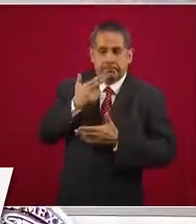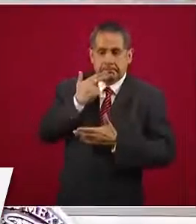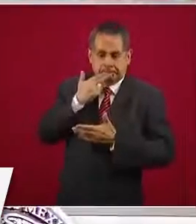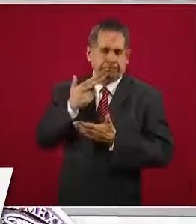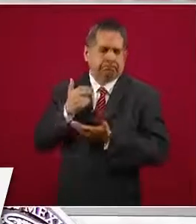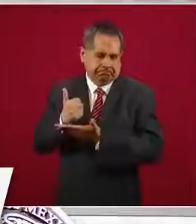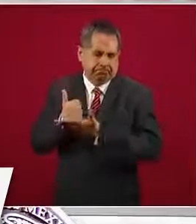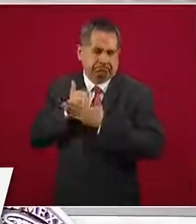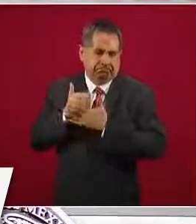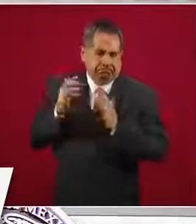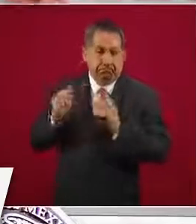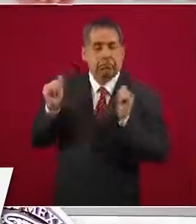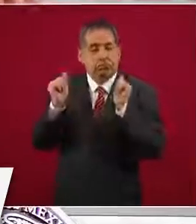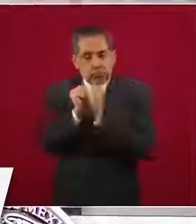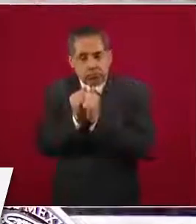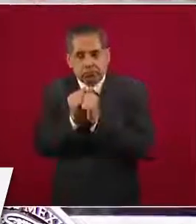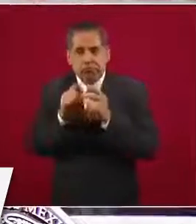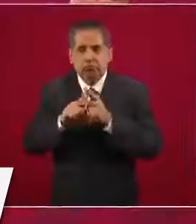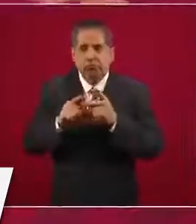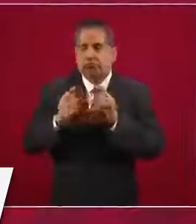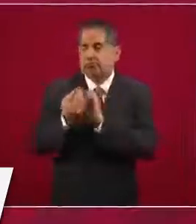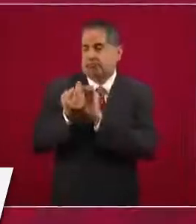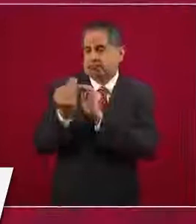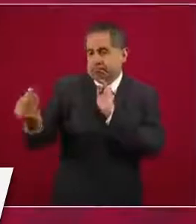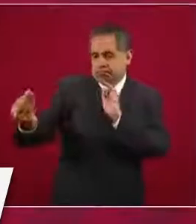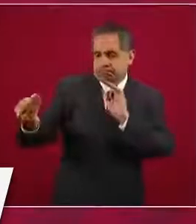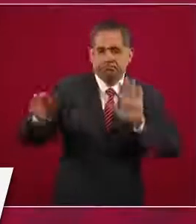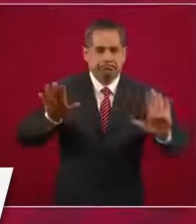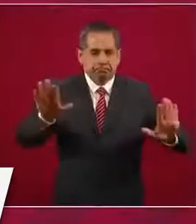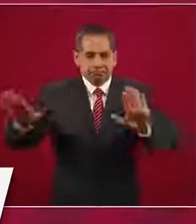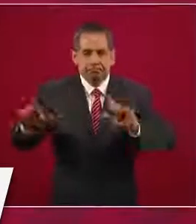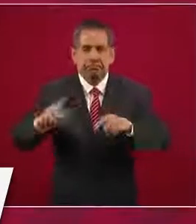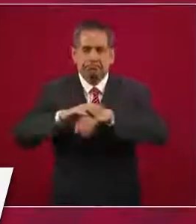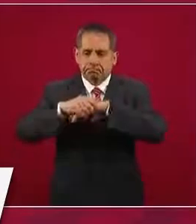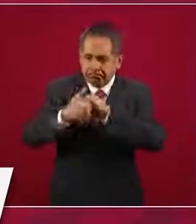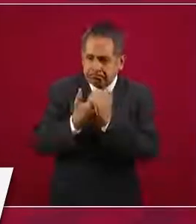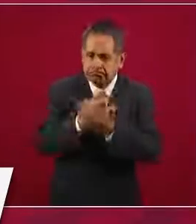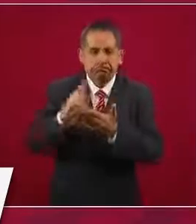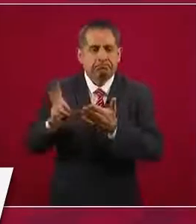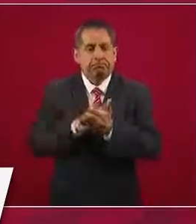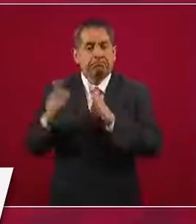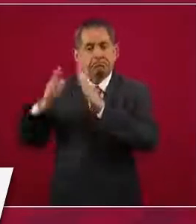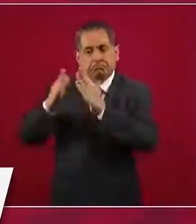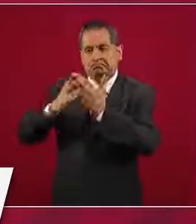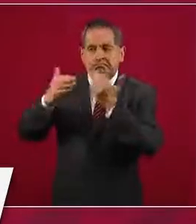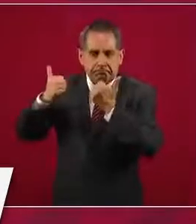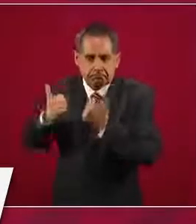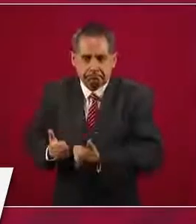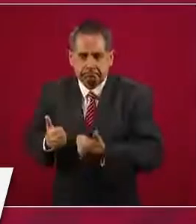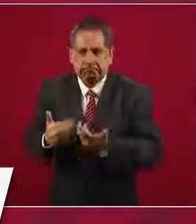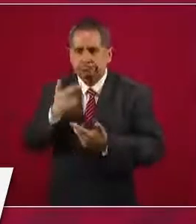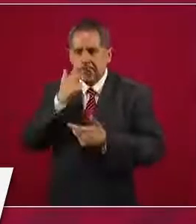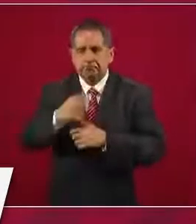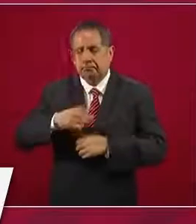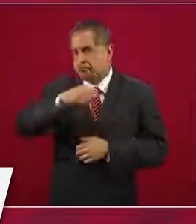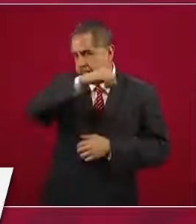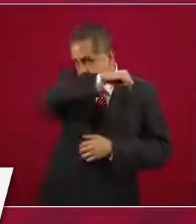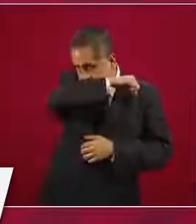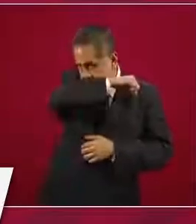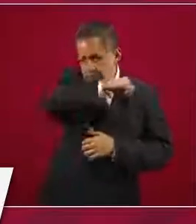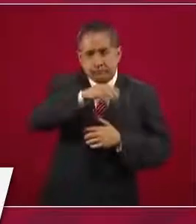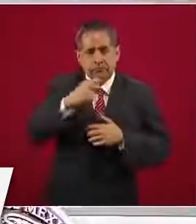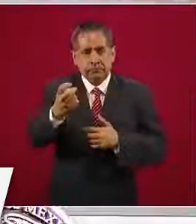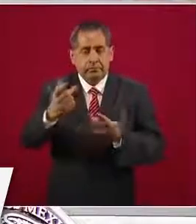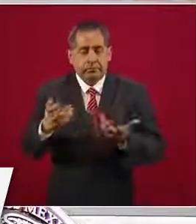complemento junto con la sana distancia a lavarse las manos quedarse en casa se tienen síntomas proteger el estornudo